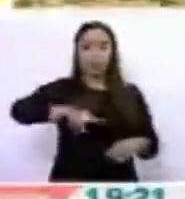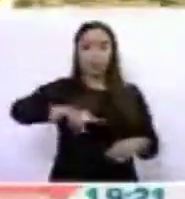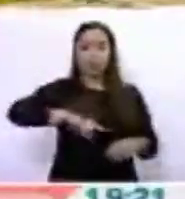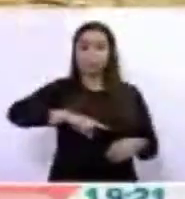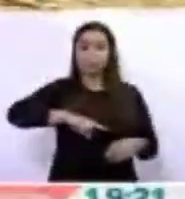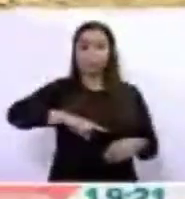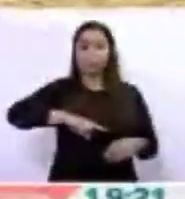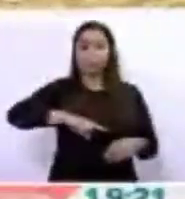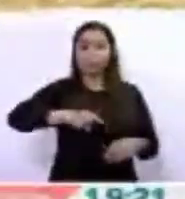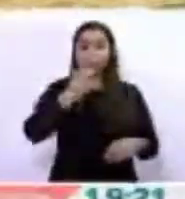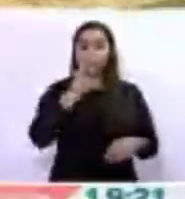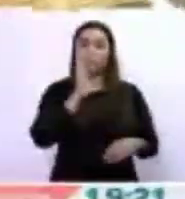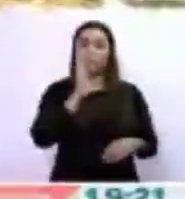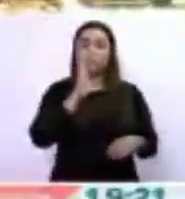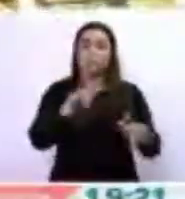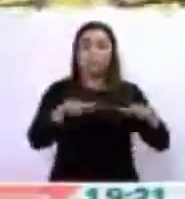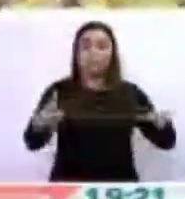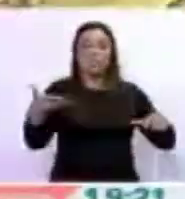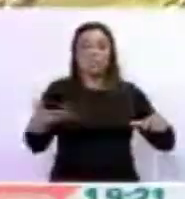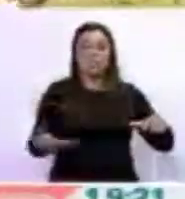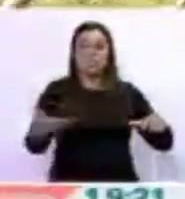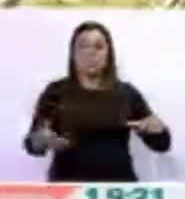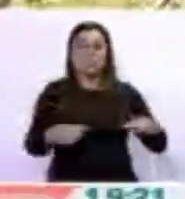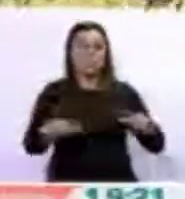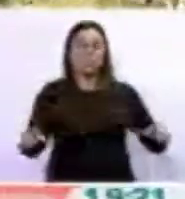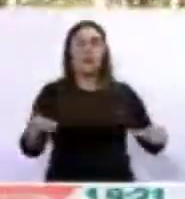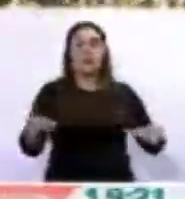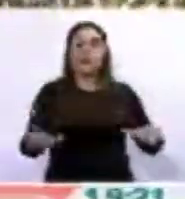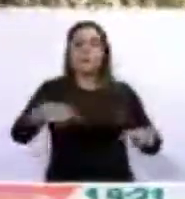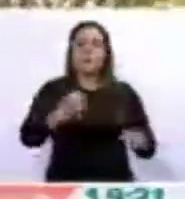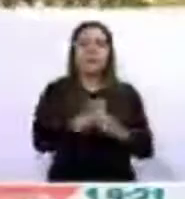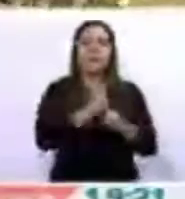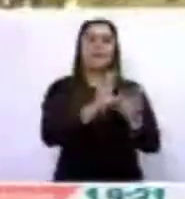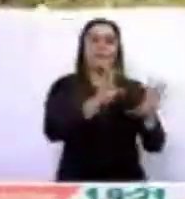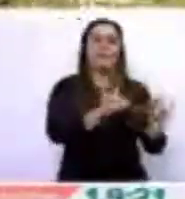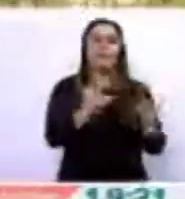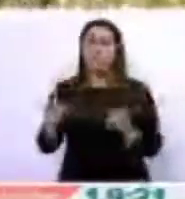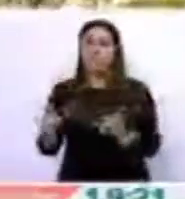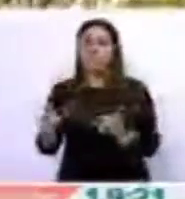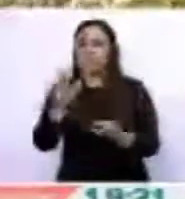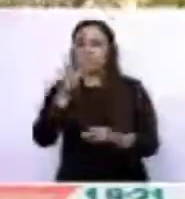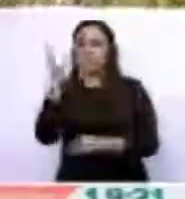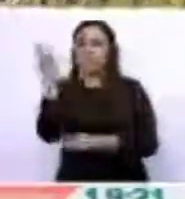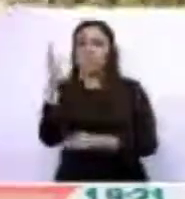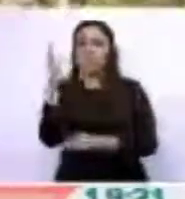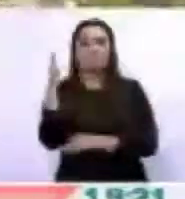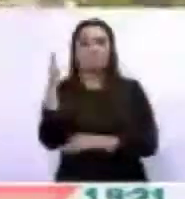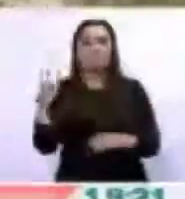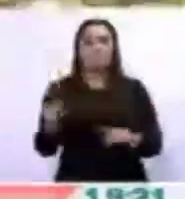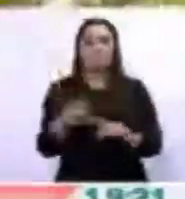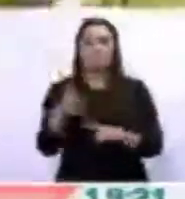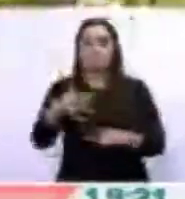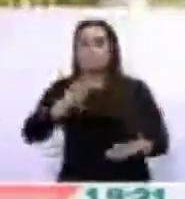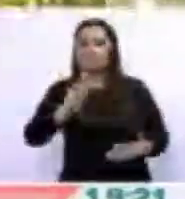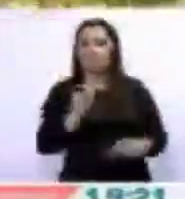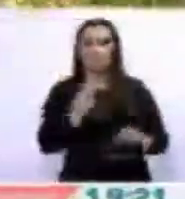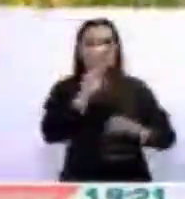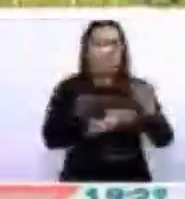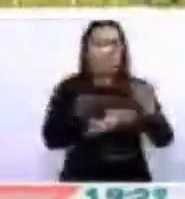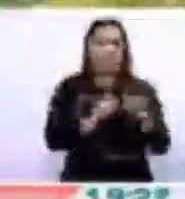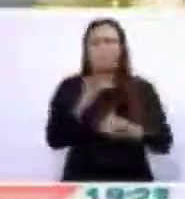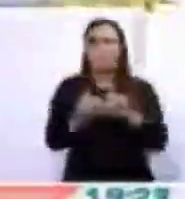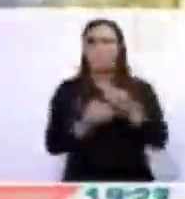Herminio, decía Herminio, somos un sector esencial, sois un sector esencial, tenéis que trabajar sí o sí, porque estos árboles no entienden de cuarentenas, no entienden de virus, siguen su proceso